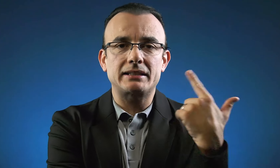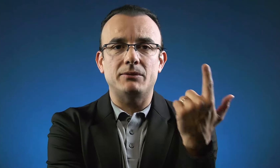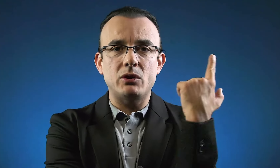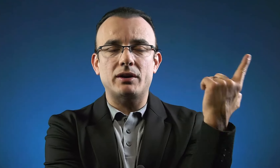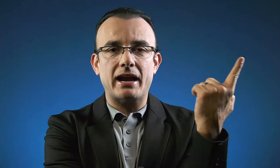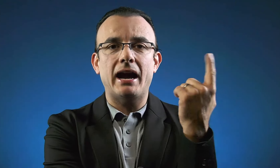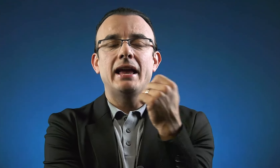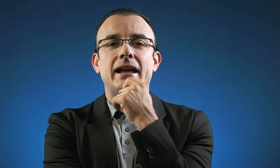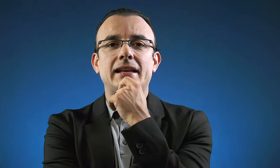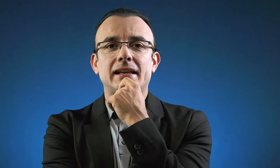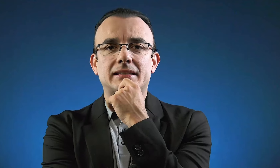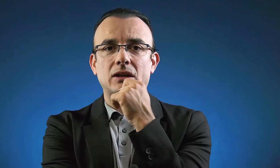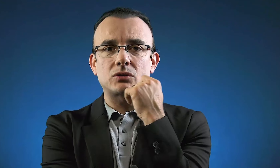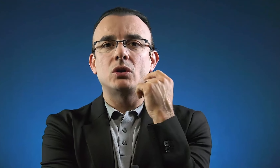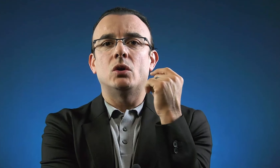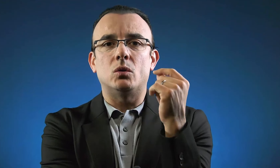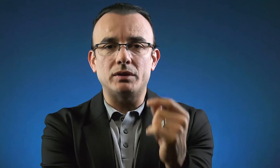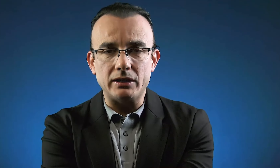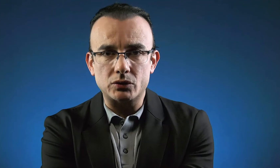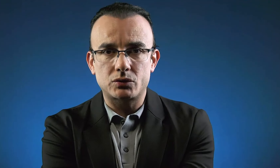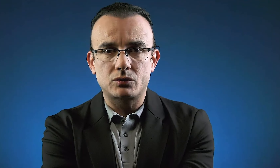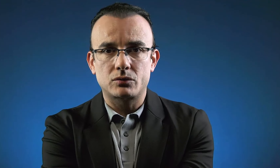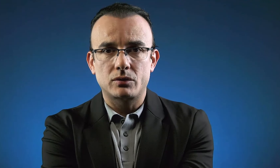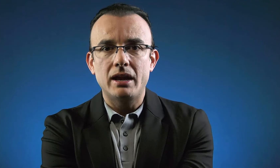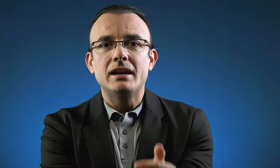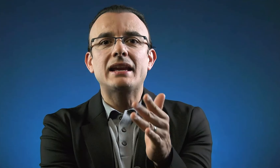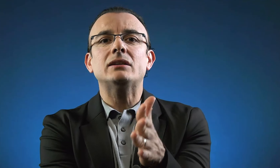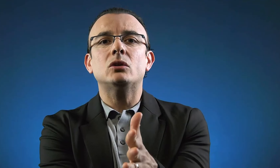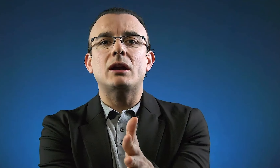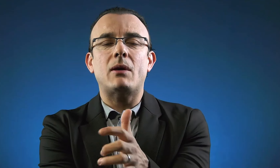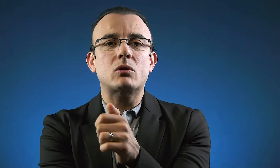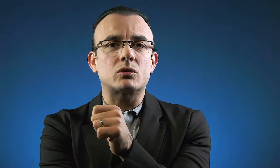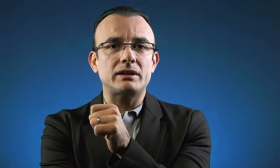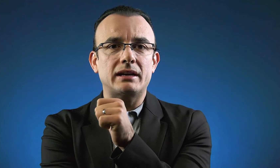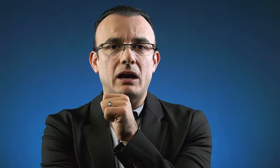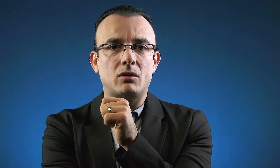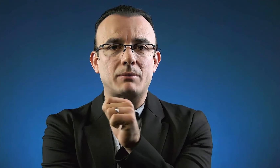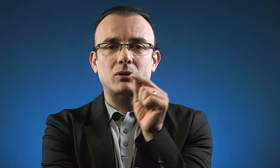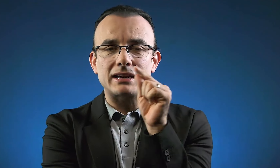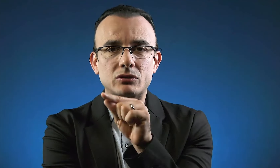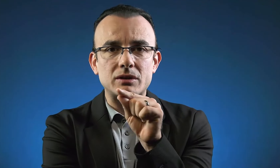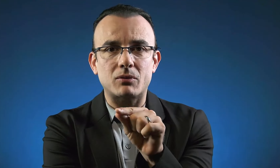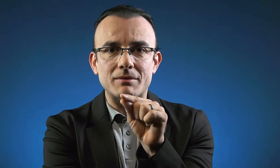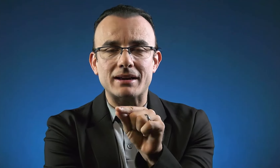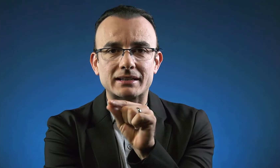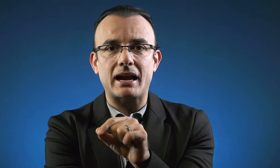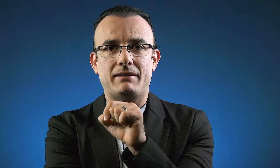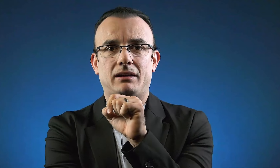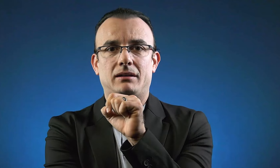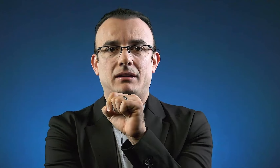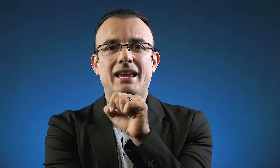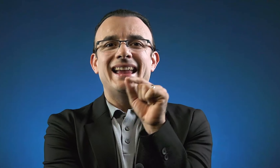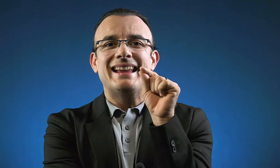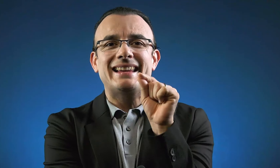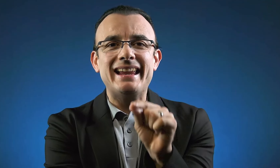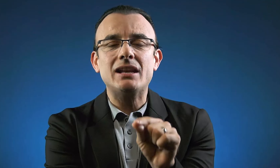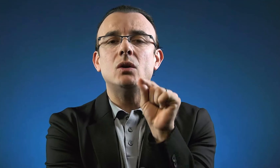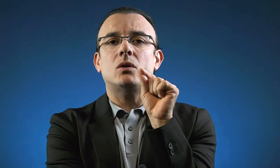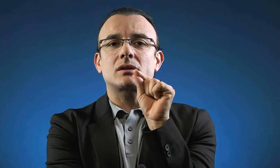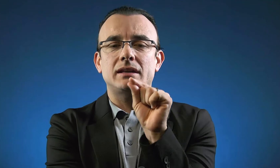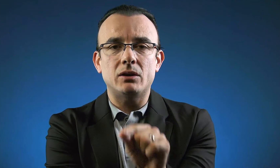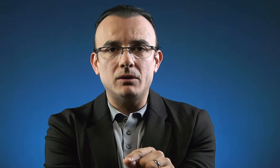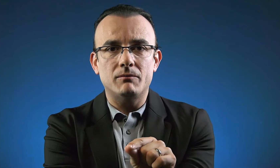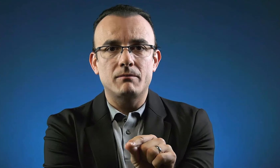quién recibió allá en Estados Unidos. ¿Qué es lo que va a ocurrir ahora? Porque esto se pone más grave.